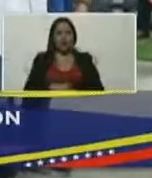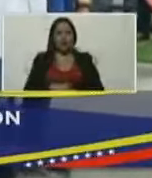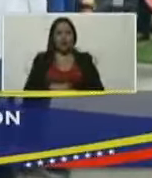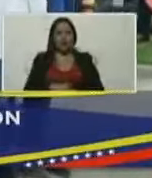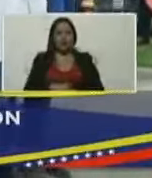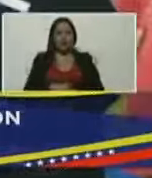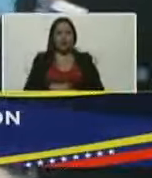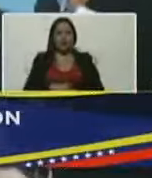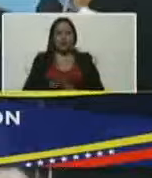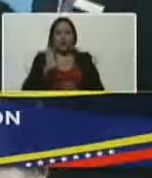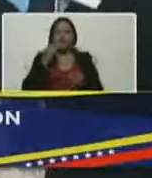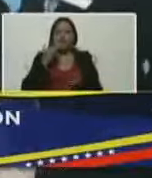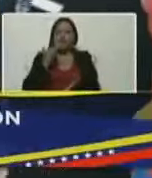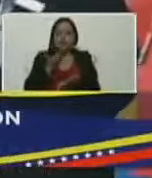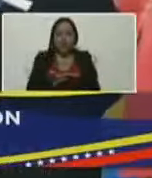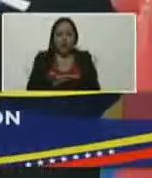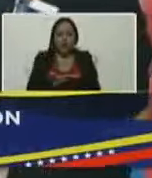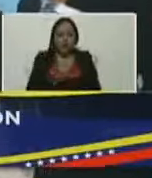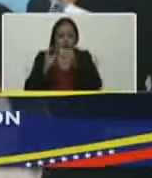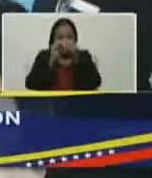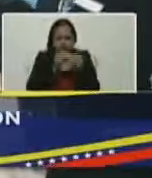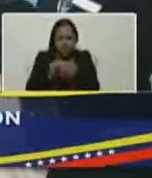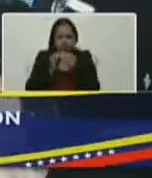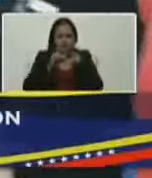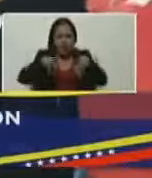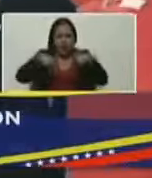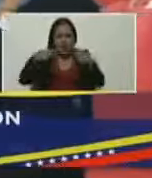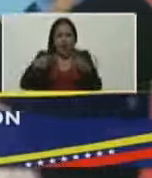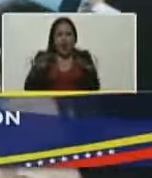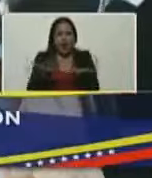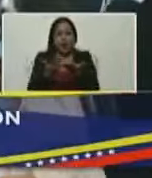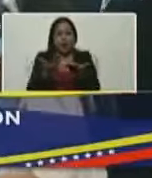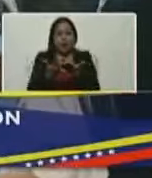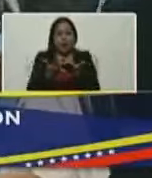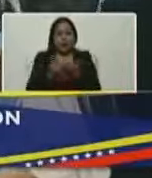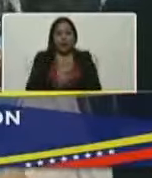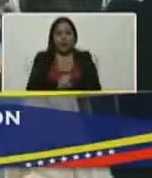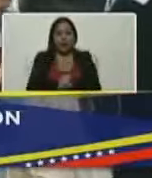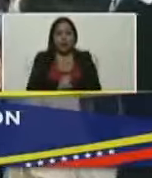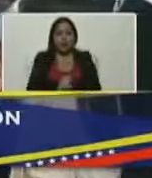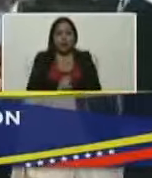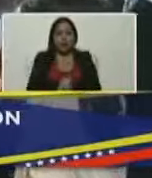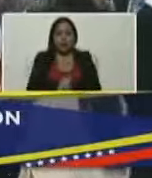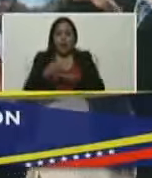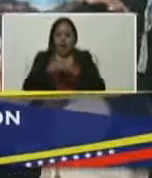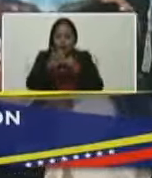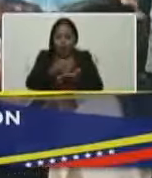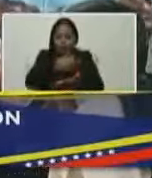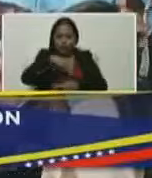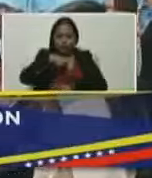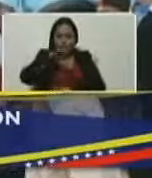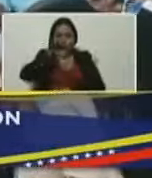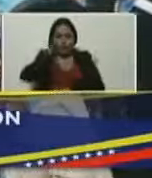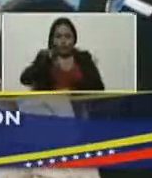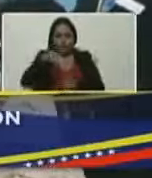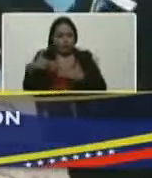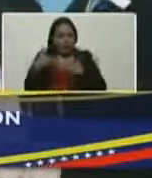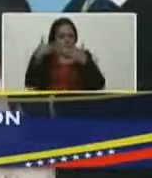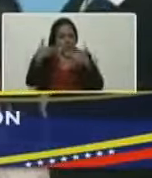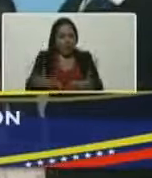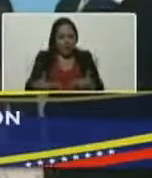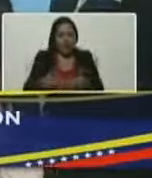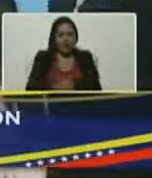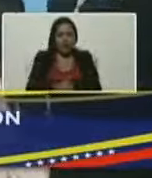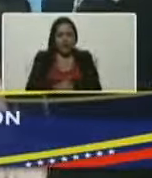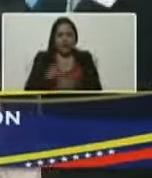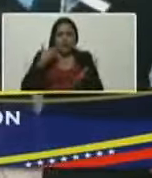Muchas gracias por arreglar nuestra escuela, por ayudar a nuestro país y adelante. Y